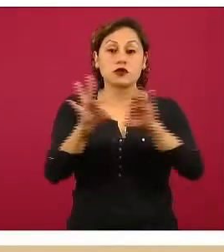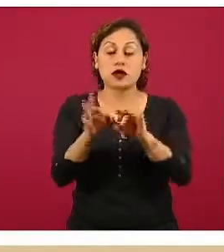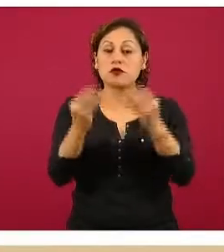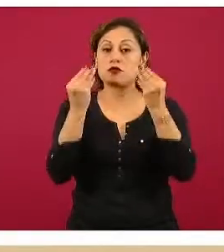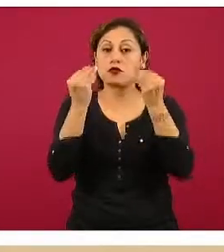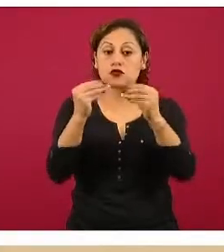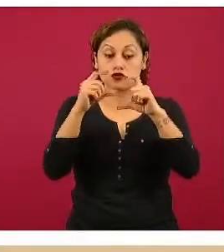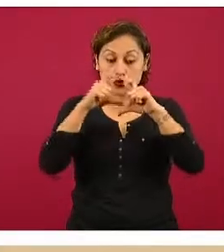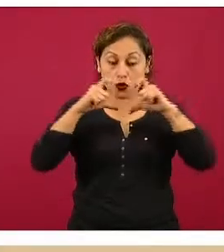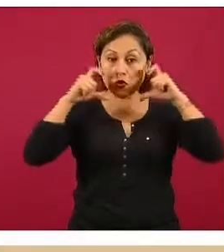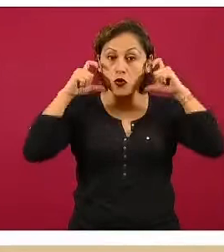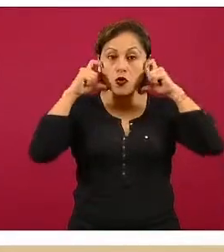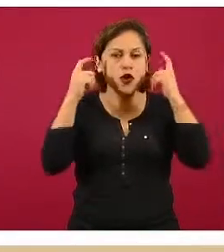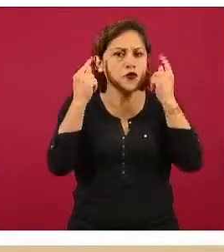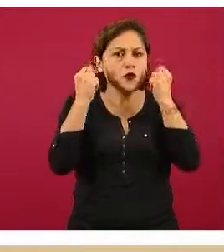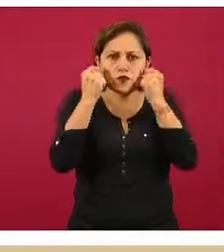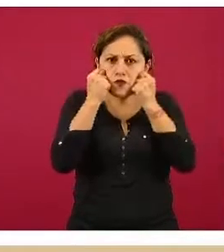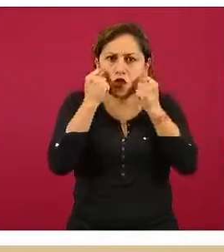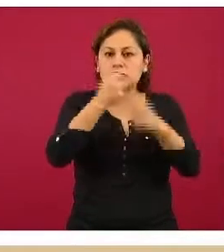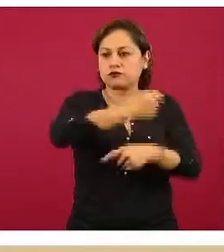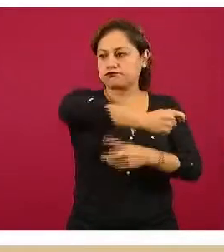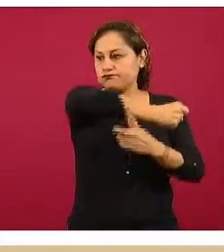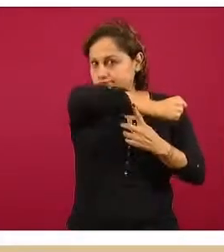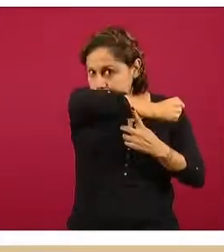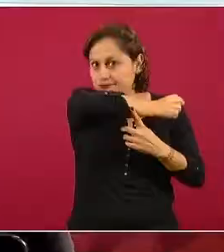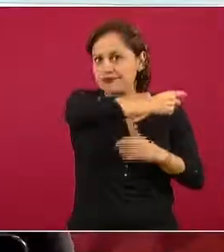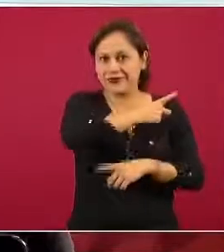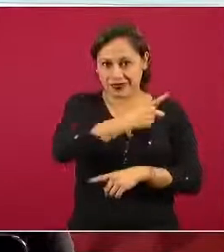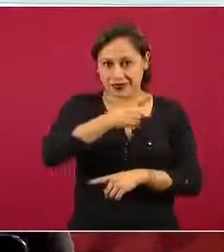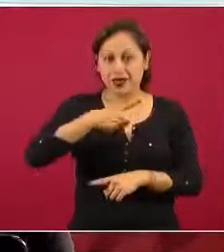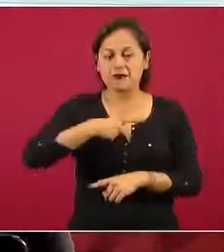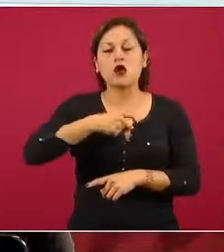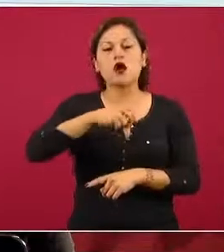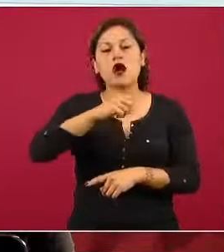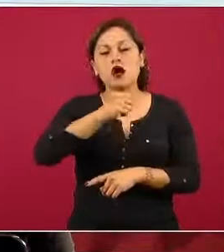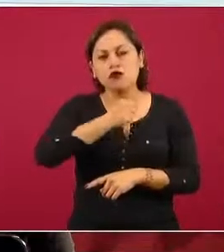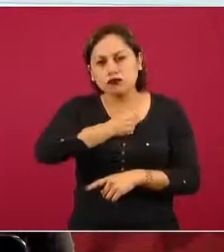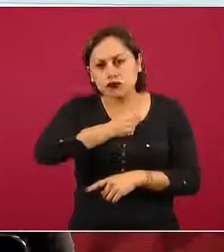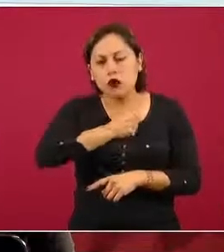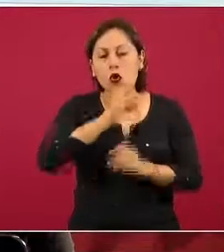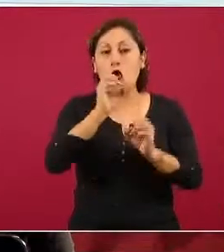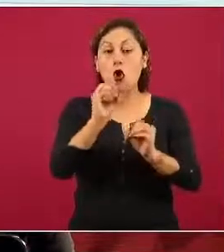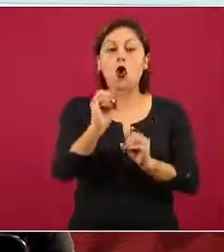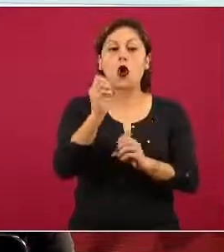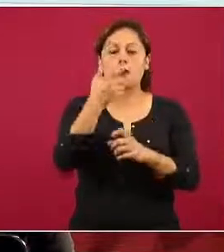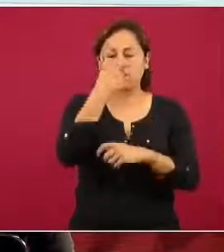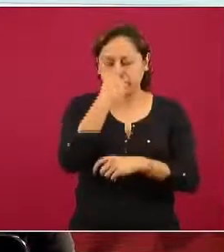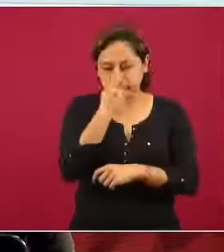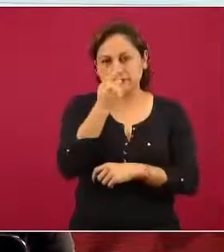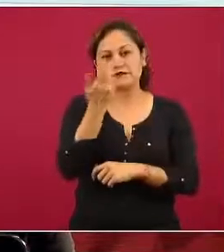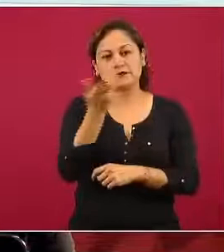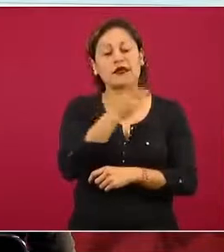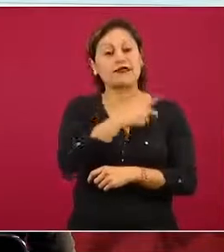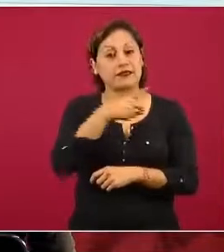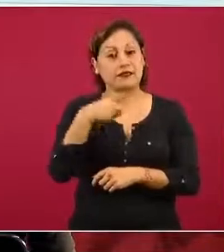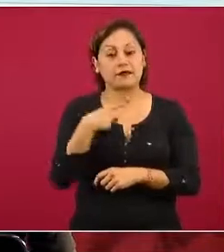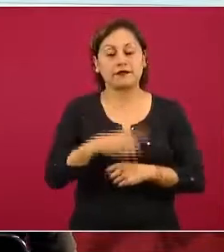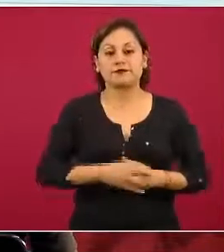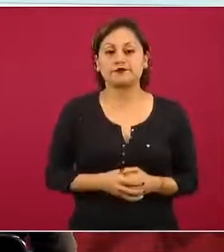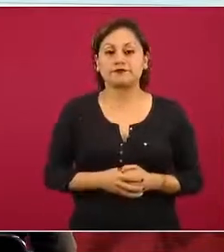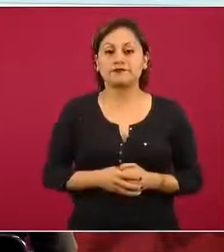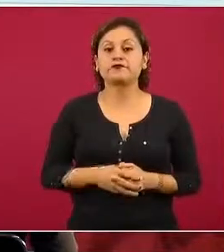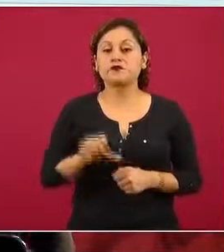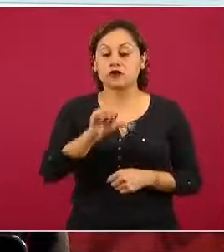el cubrebocas, me tengo que proteger si estoy tosiendo o estoy estornudando con esta etiqueta respiratoria. Hay que evitar